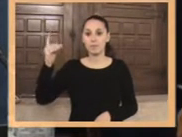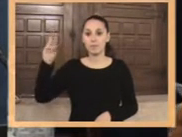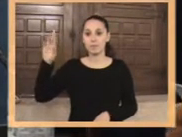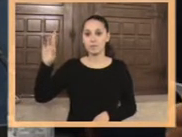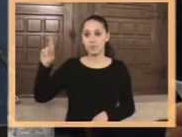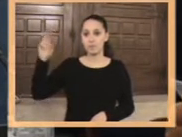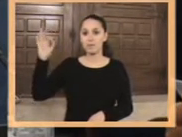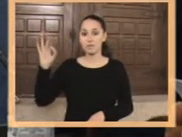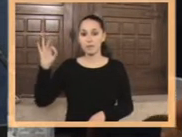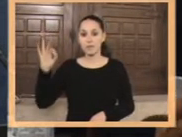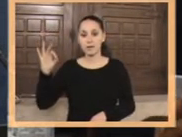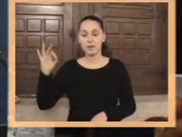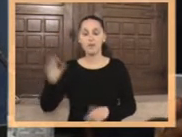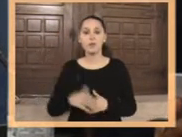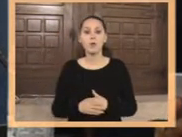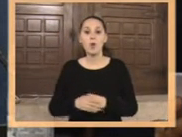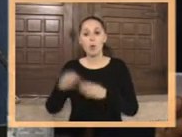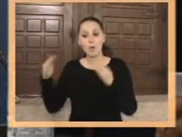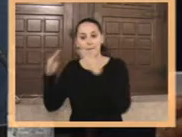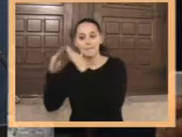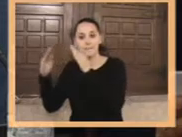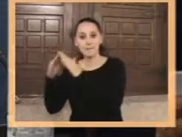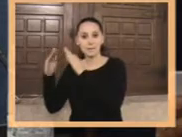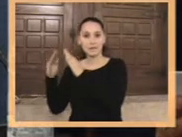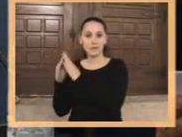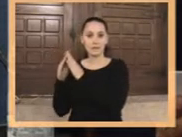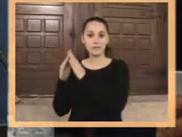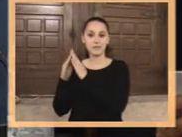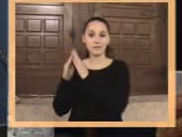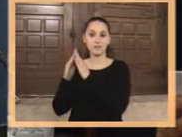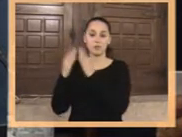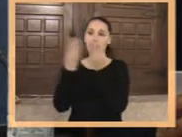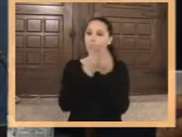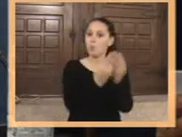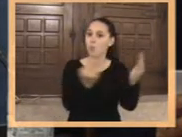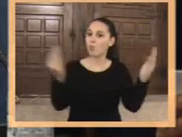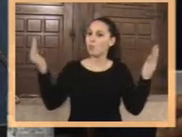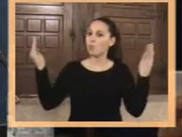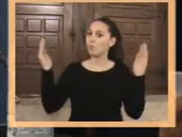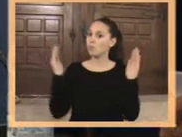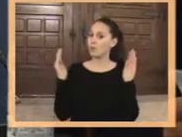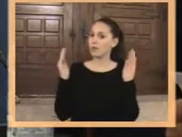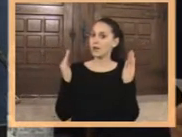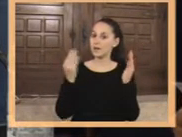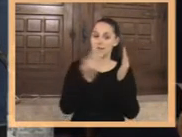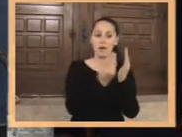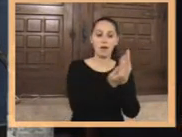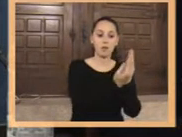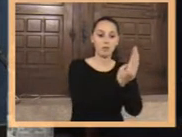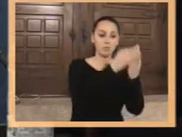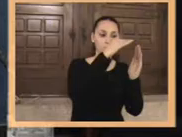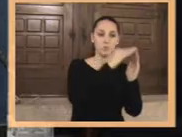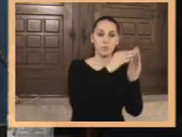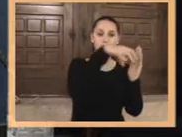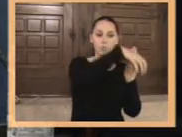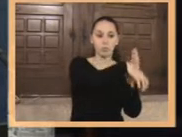plaza San Pedro de Alcántara. Son inmuebles anexos a la muralla y que realizaron una obra paralizada